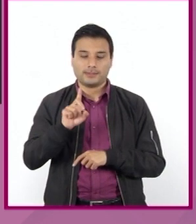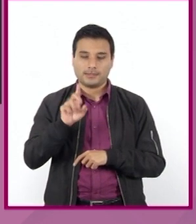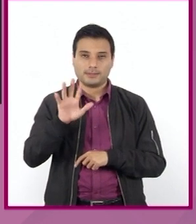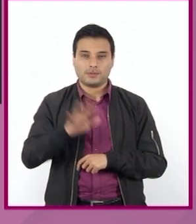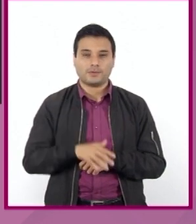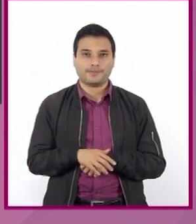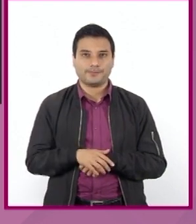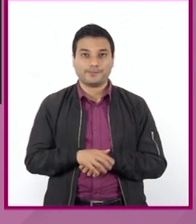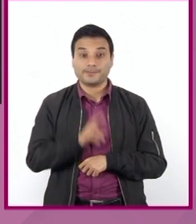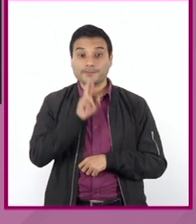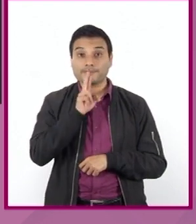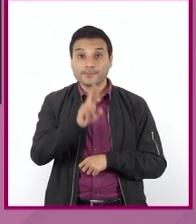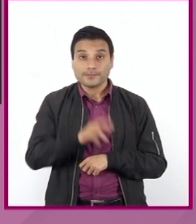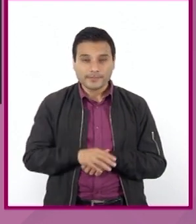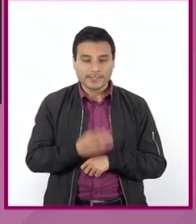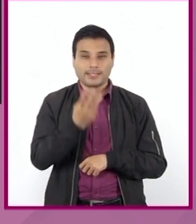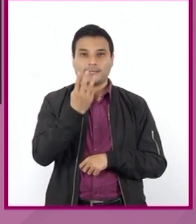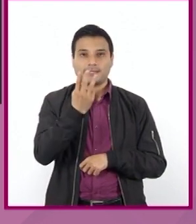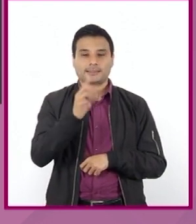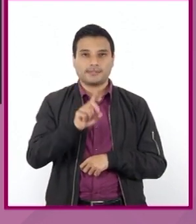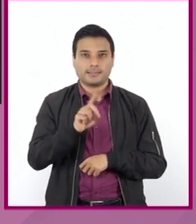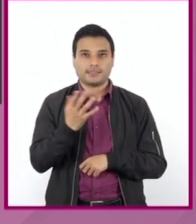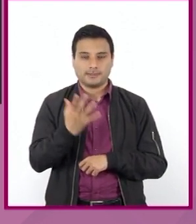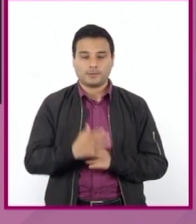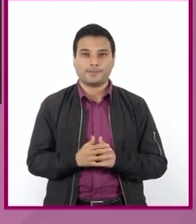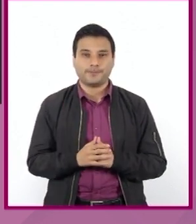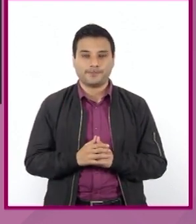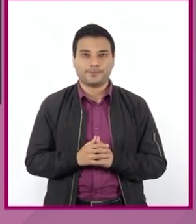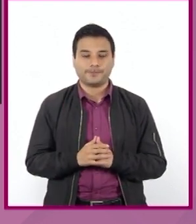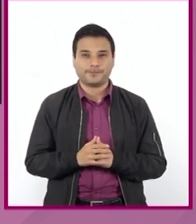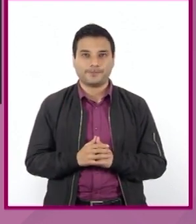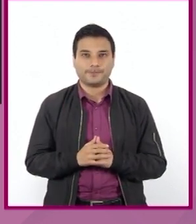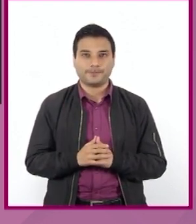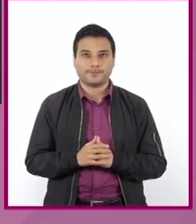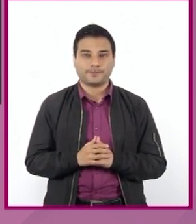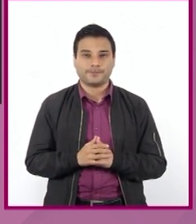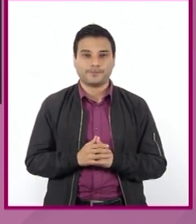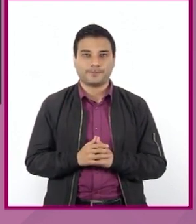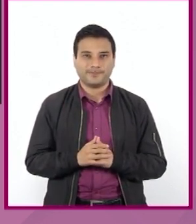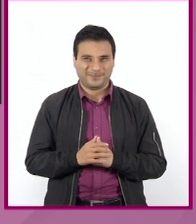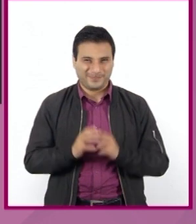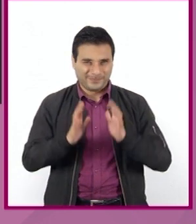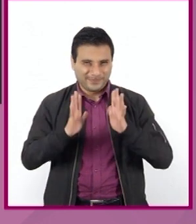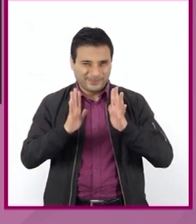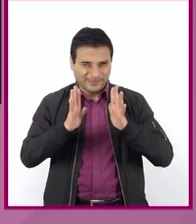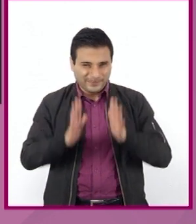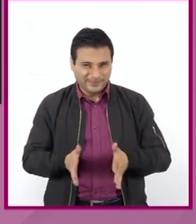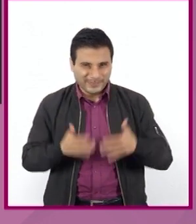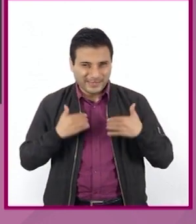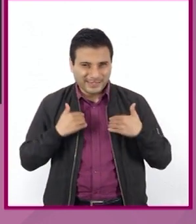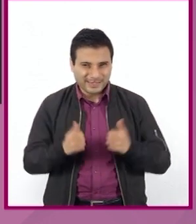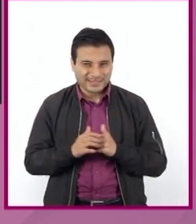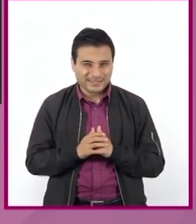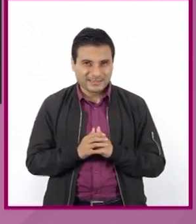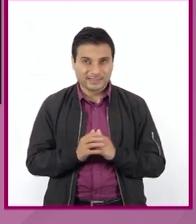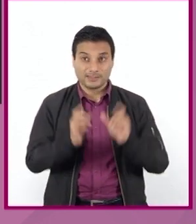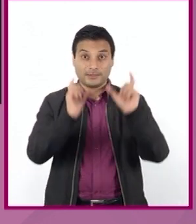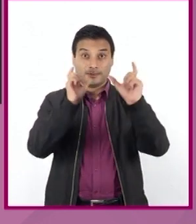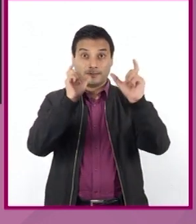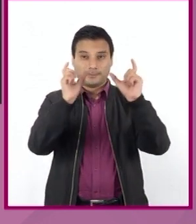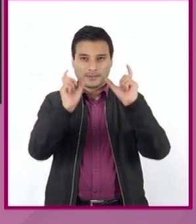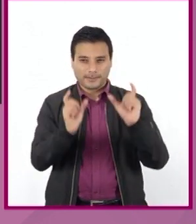35. 3 35avos de kilogramo. ¿Pueden darse cuenta que hay una relación entre cada